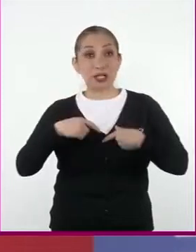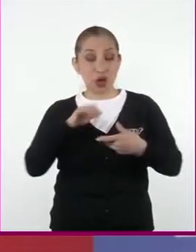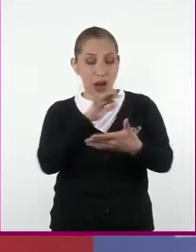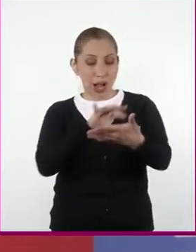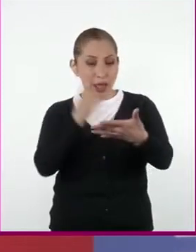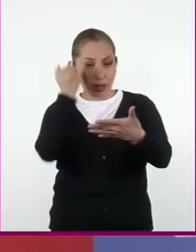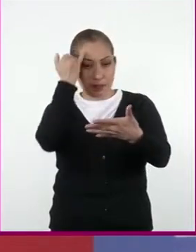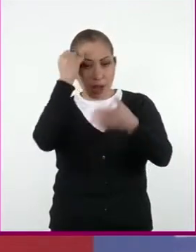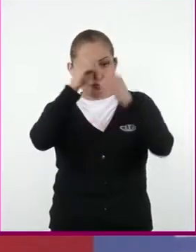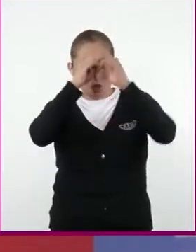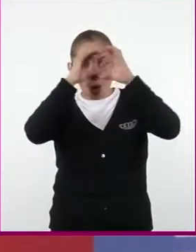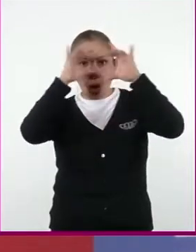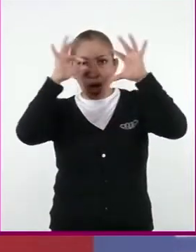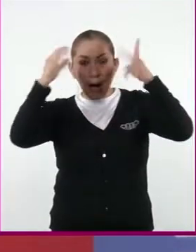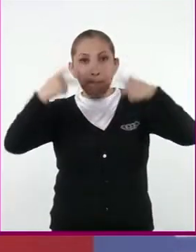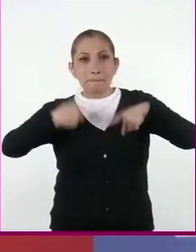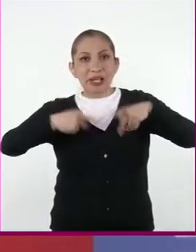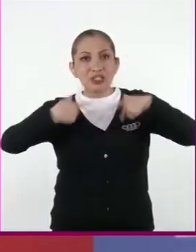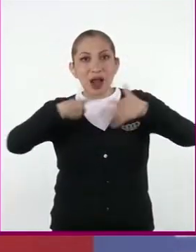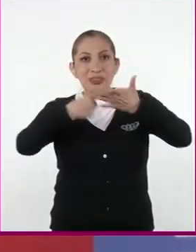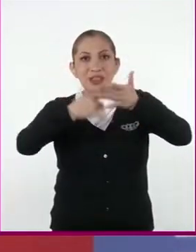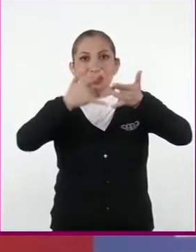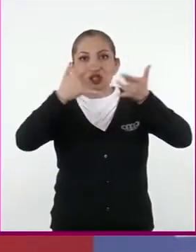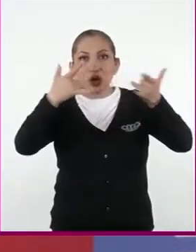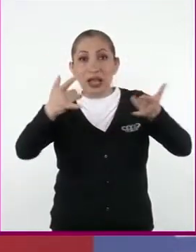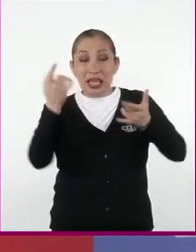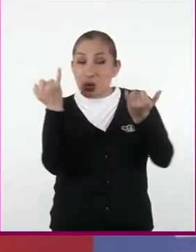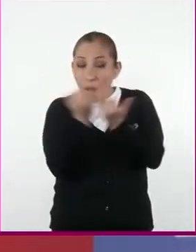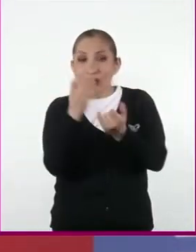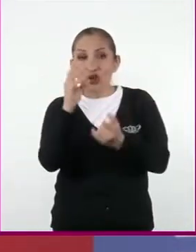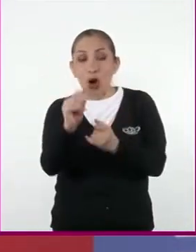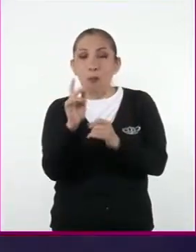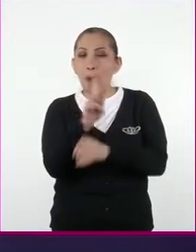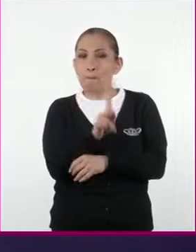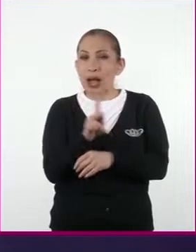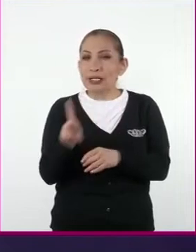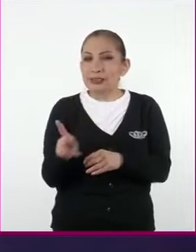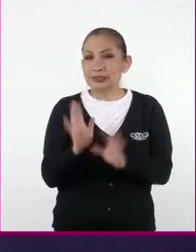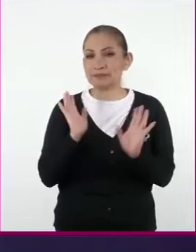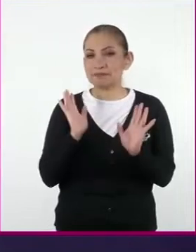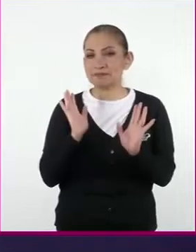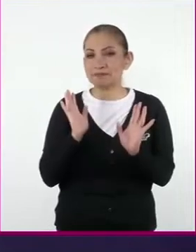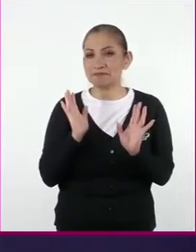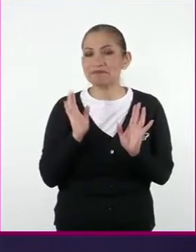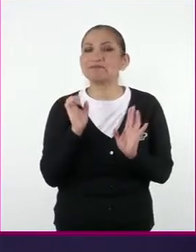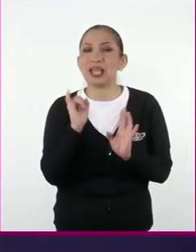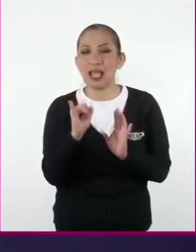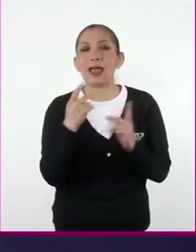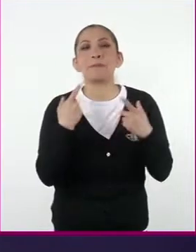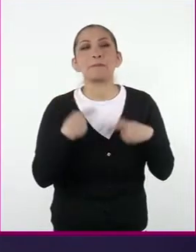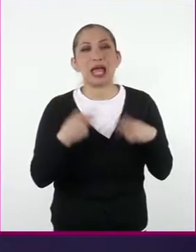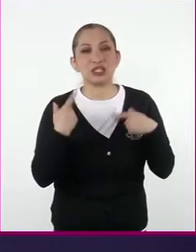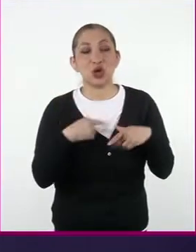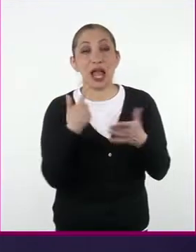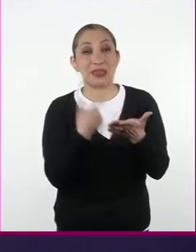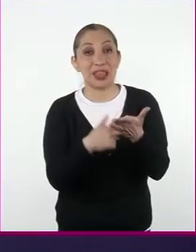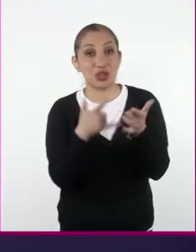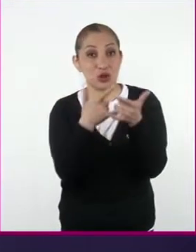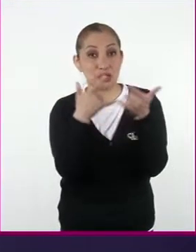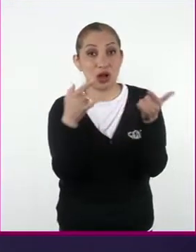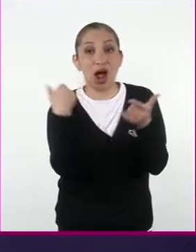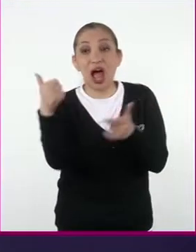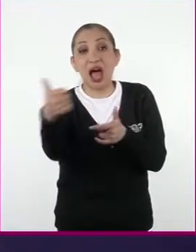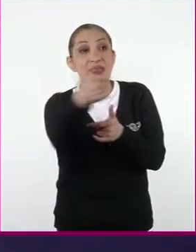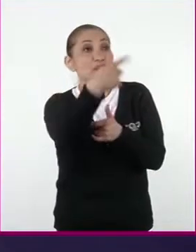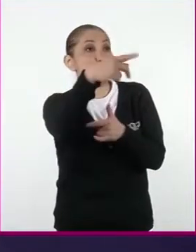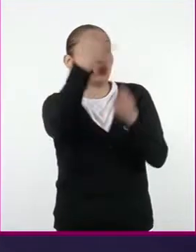lectores imaginemos al personaje, si no igual, al menos muy parecido. Claro, que el personaje que construya cada uno